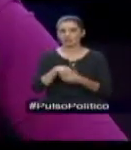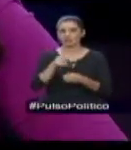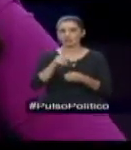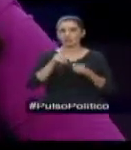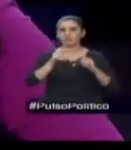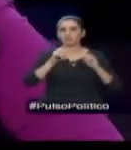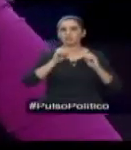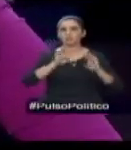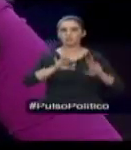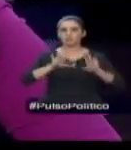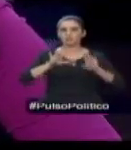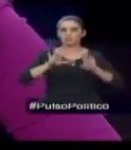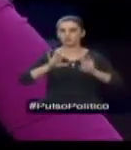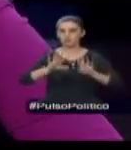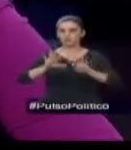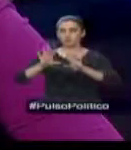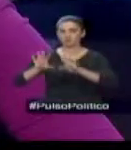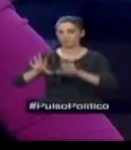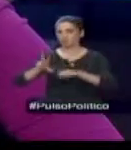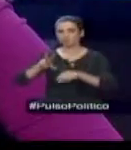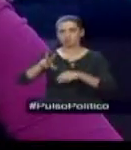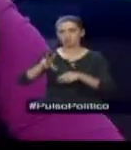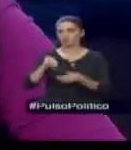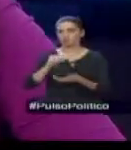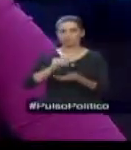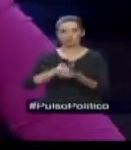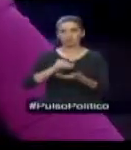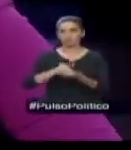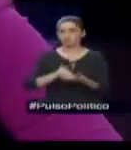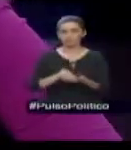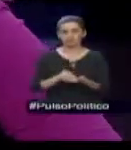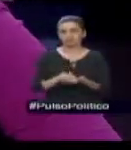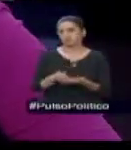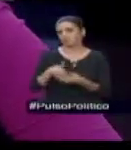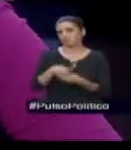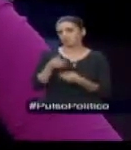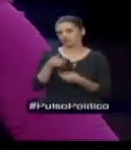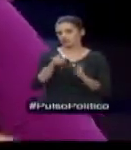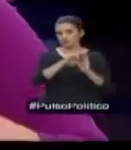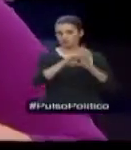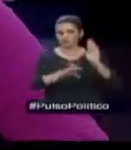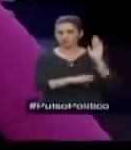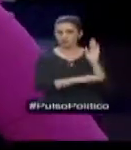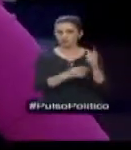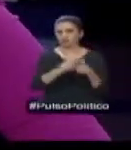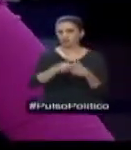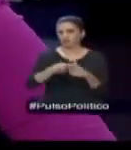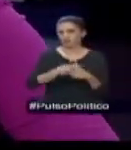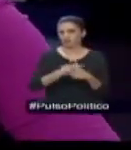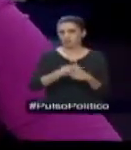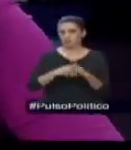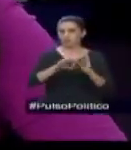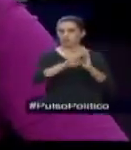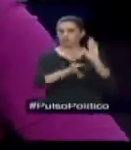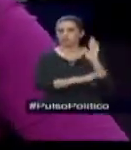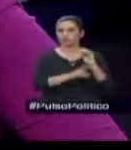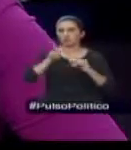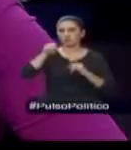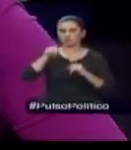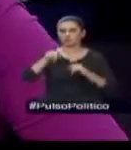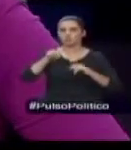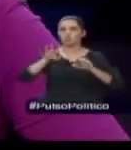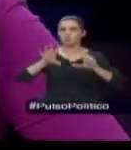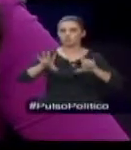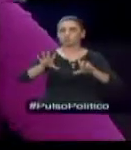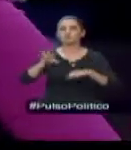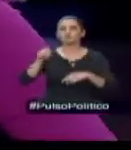construyó una nueva constitución tampoco la sometió al referéndum a esta constitución de tal manera que la constitución del 2008 si tiene legitimidad